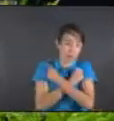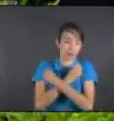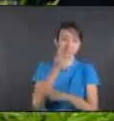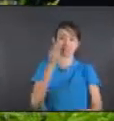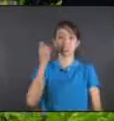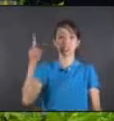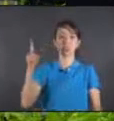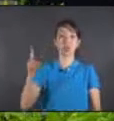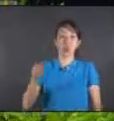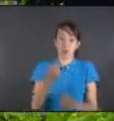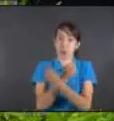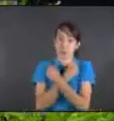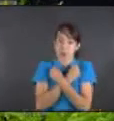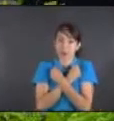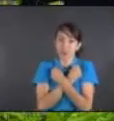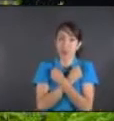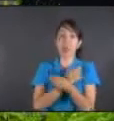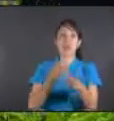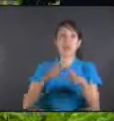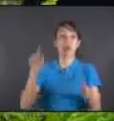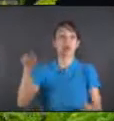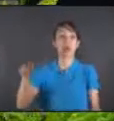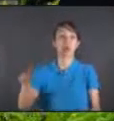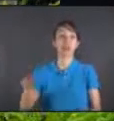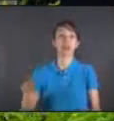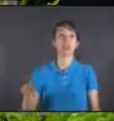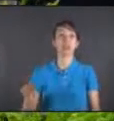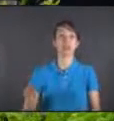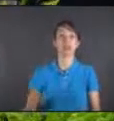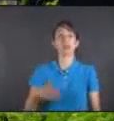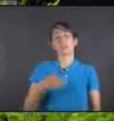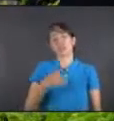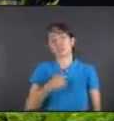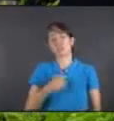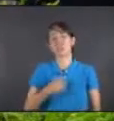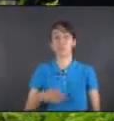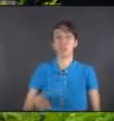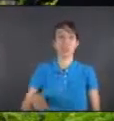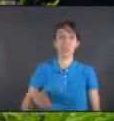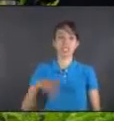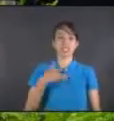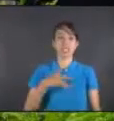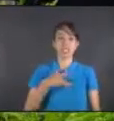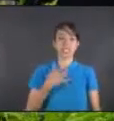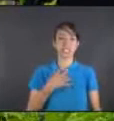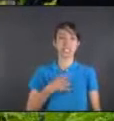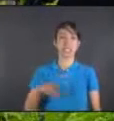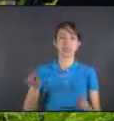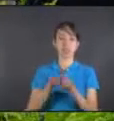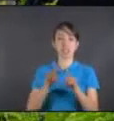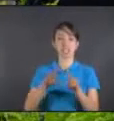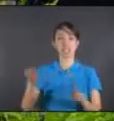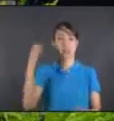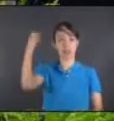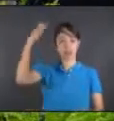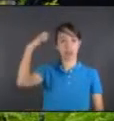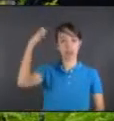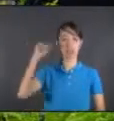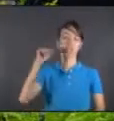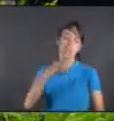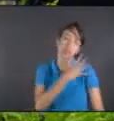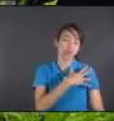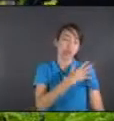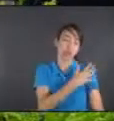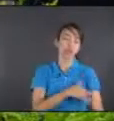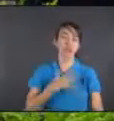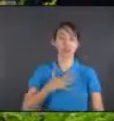Circuncidado al octavo día. Y empezó a dar todos sus pormenores, sus datos. Él amaba al Señor, lo